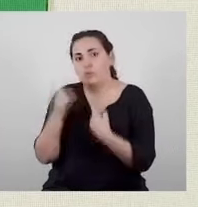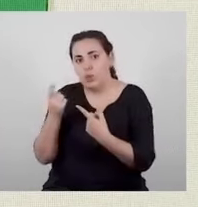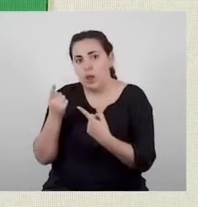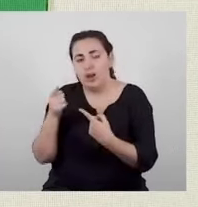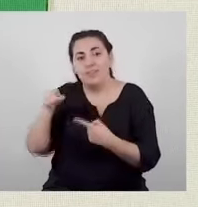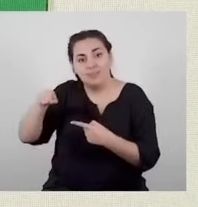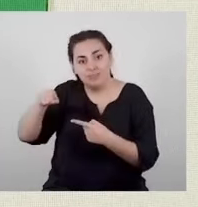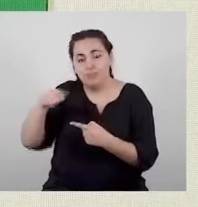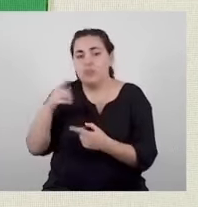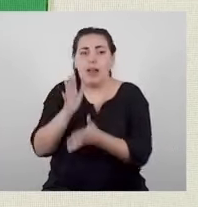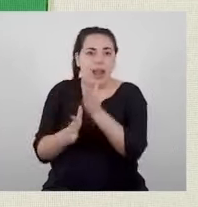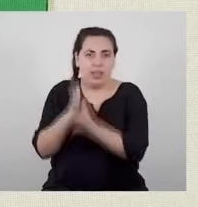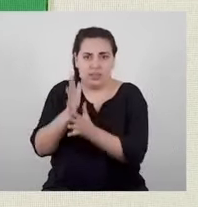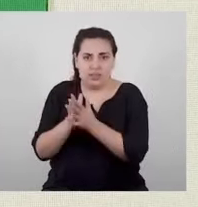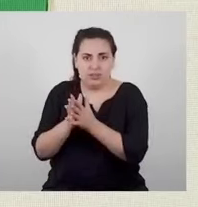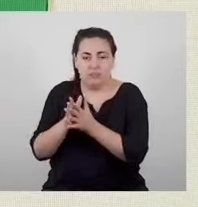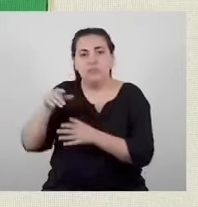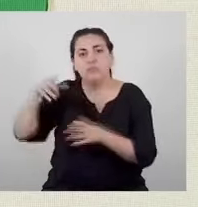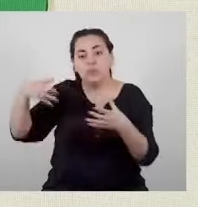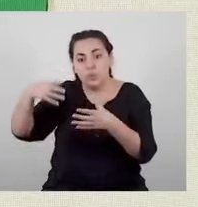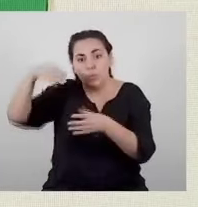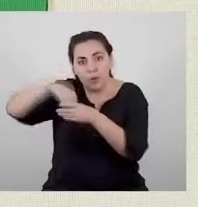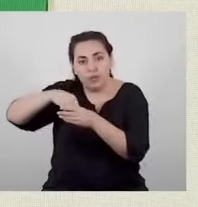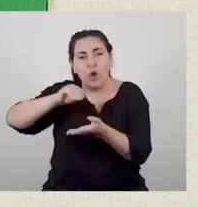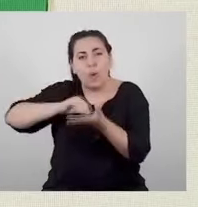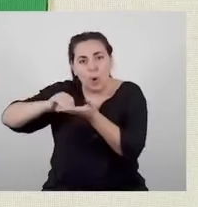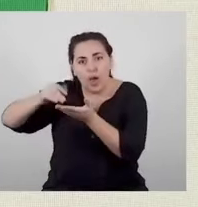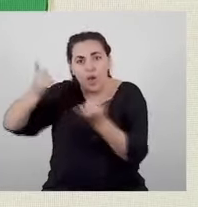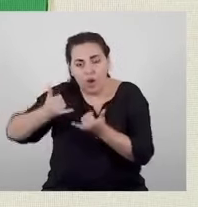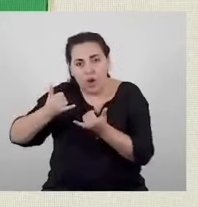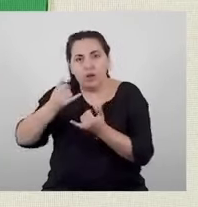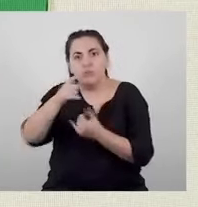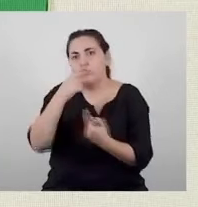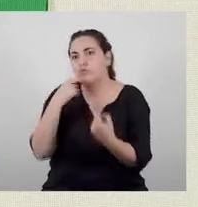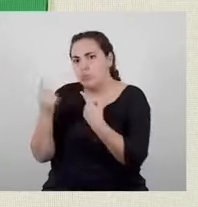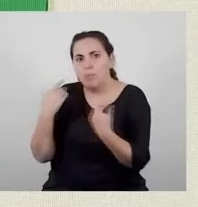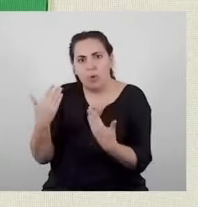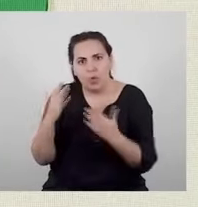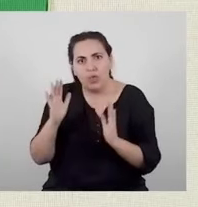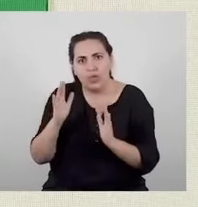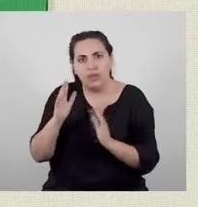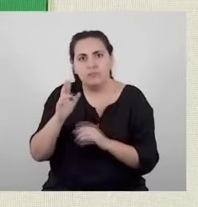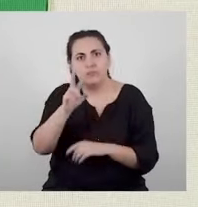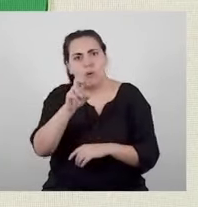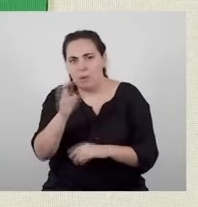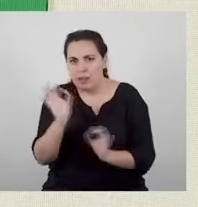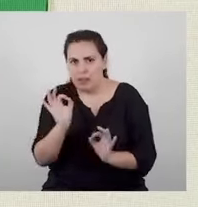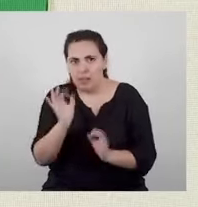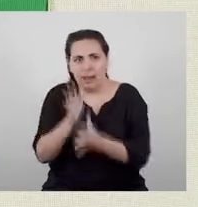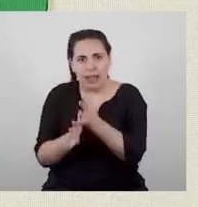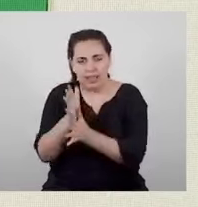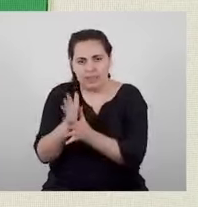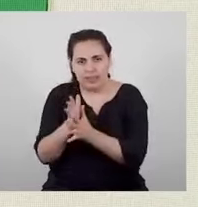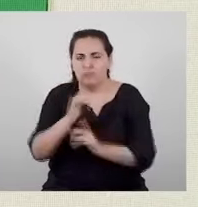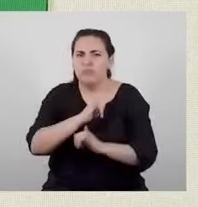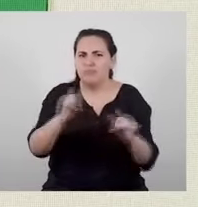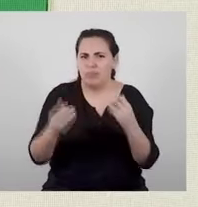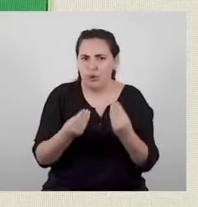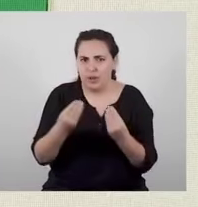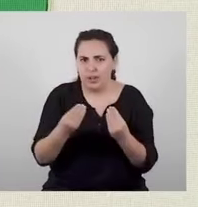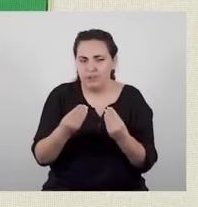acompañan que colaboran no cobran por hacerlo ¿por qué decimos esto? porque lo primero que siente una